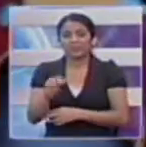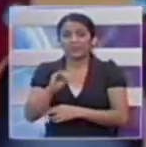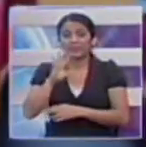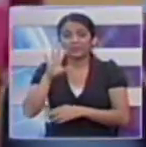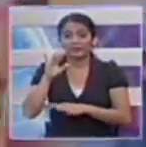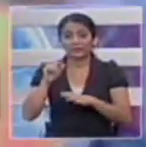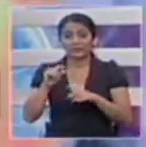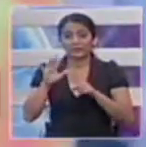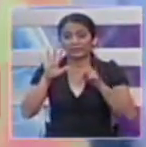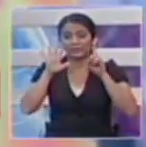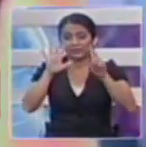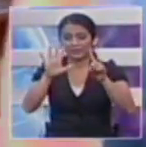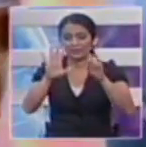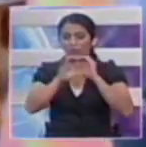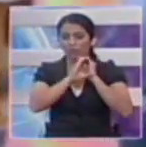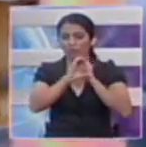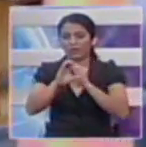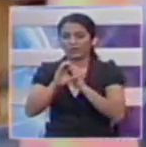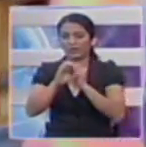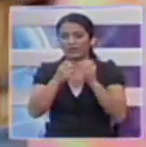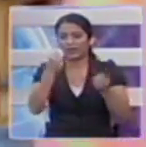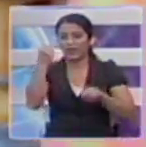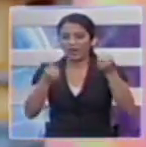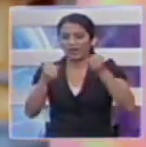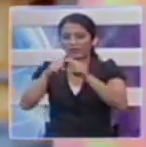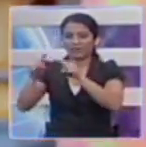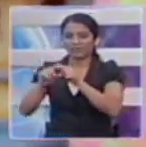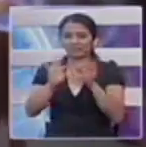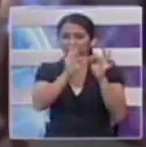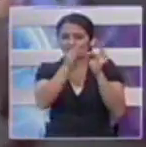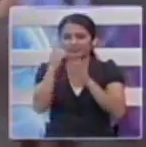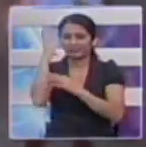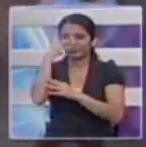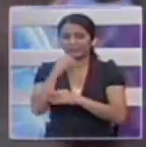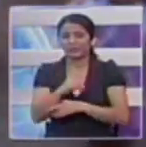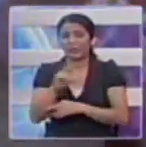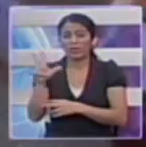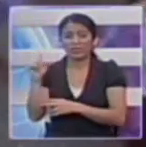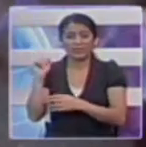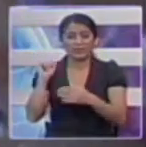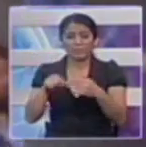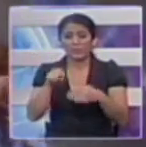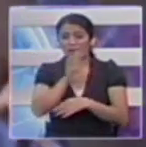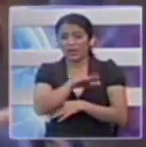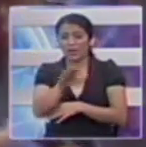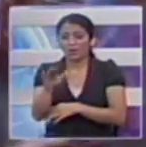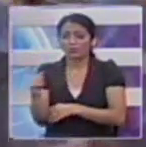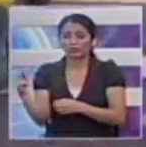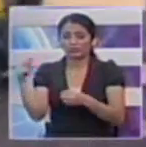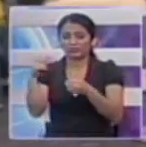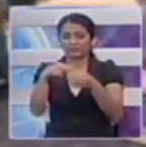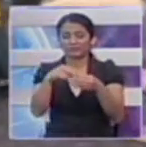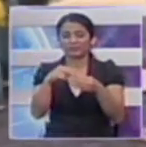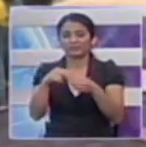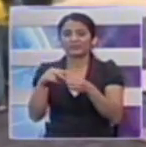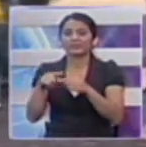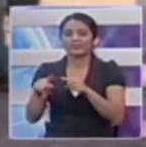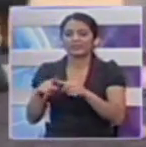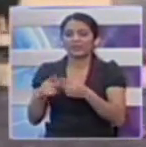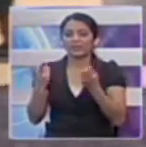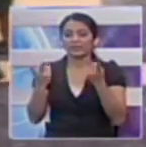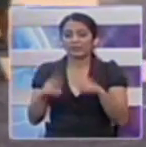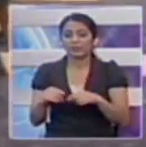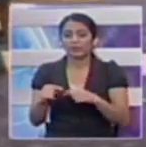el programa participarán más de 3.000 estudiantes de diferentes planteles educativos de la ciudad. La inauguración de la rueda